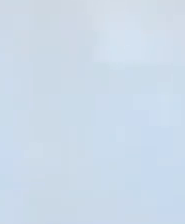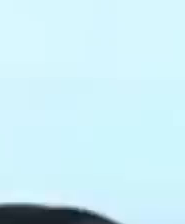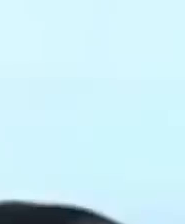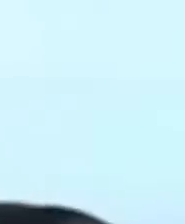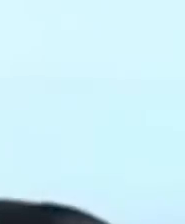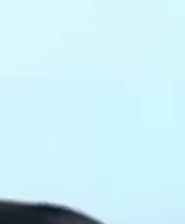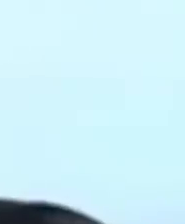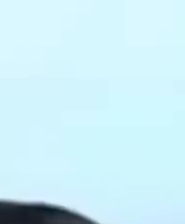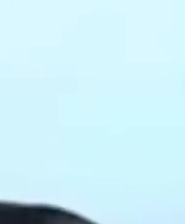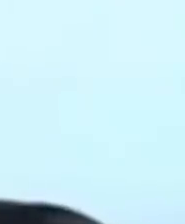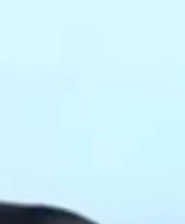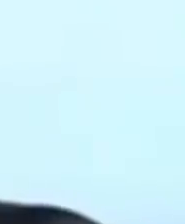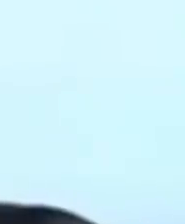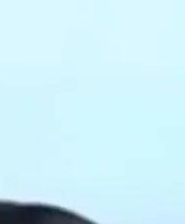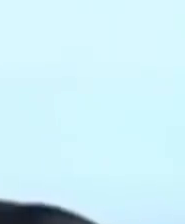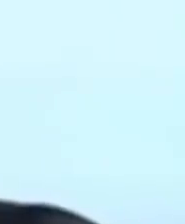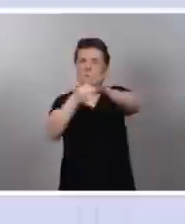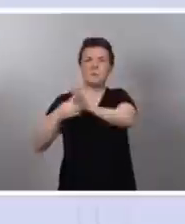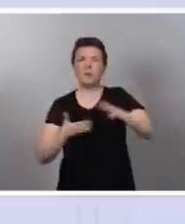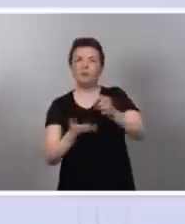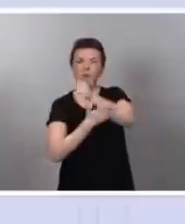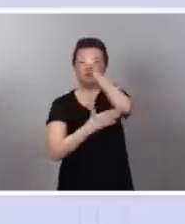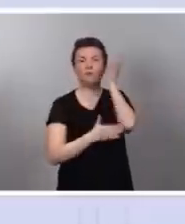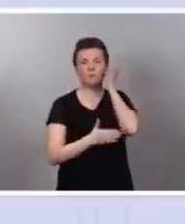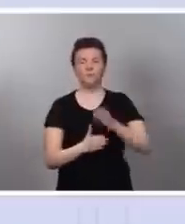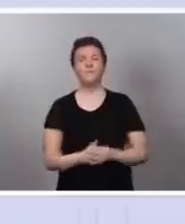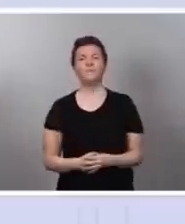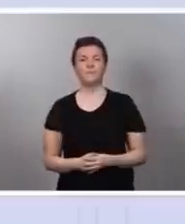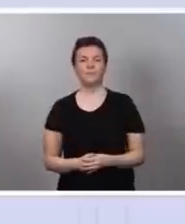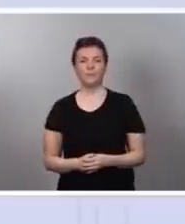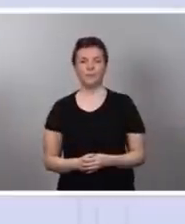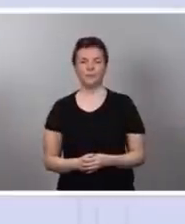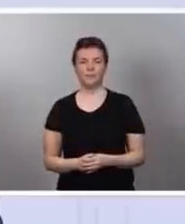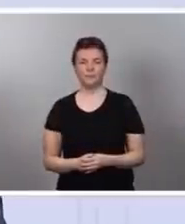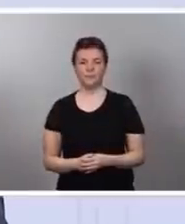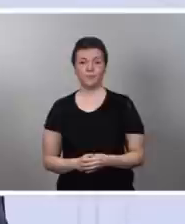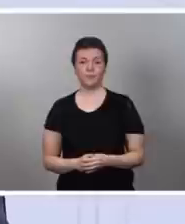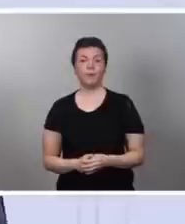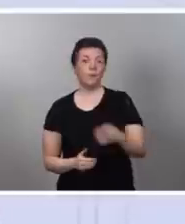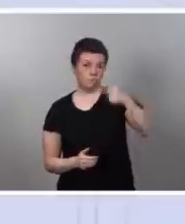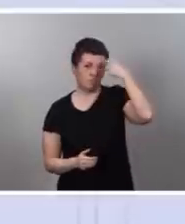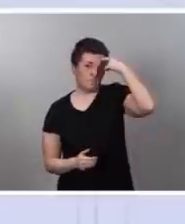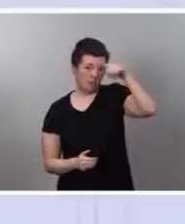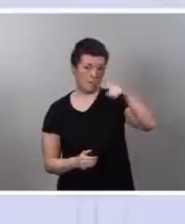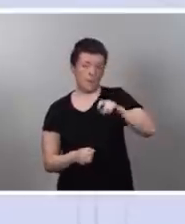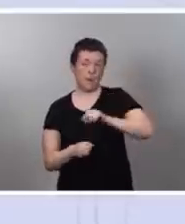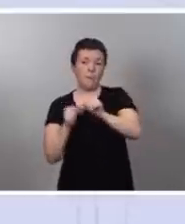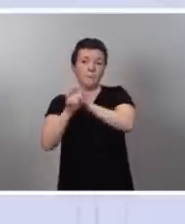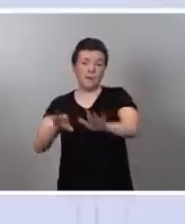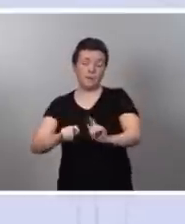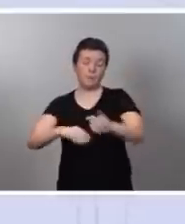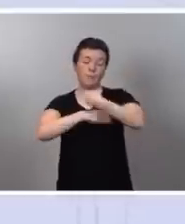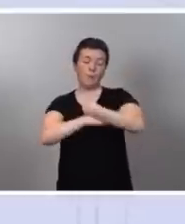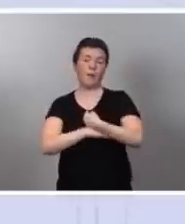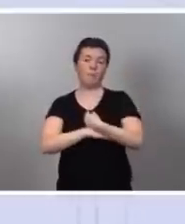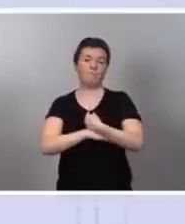no era un estado de alarma, que aquel instrumento jurídico con el que se nos había confinado, por definición, porque la ley orgánica del año 81 que recoge